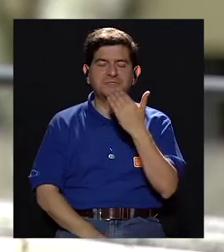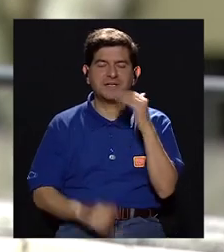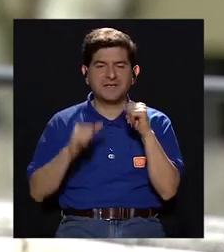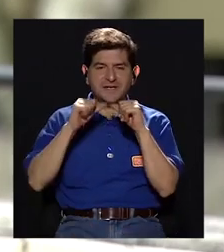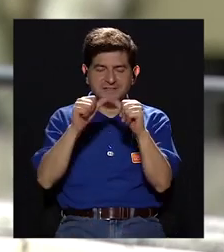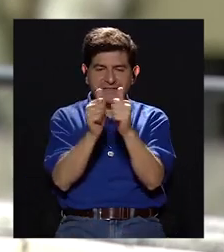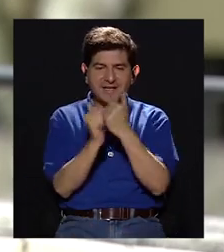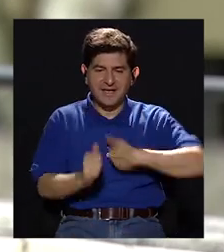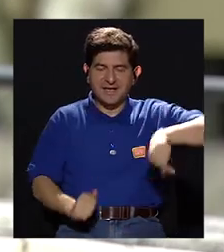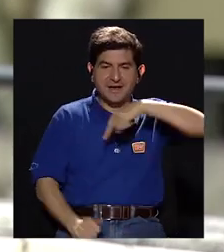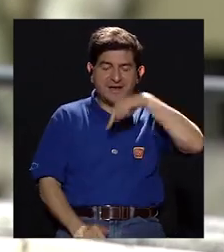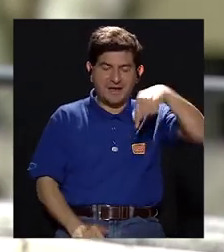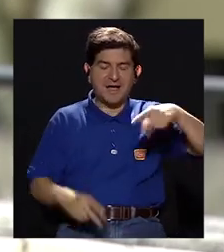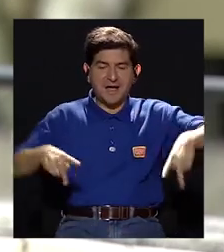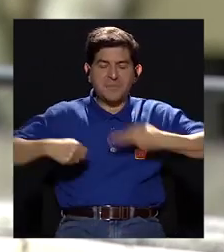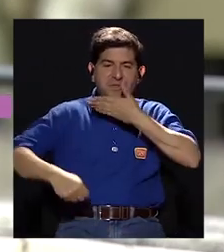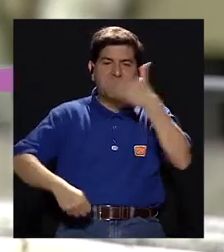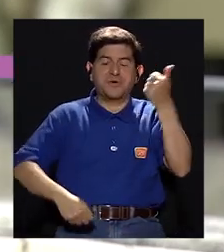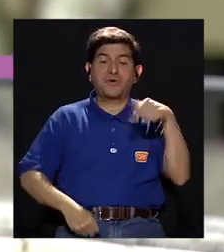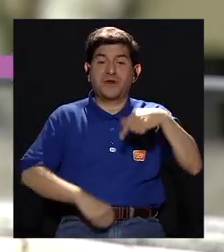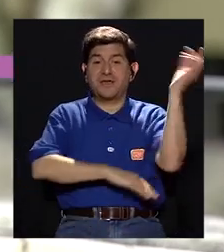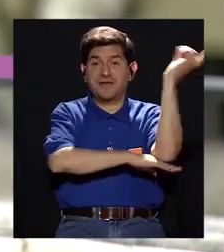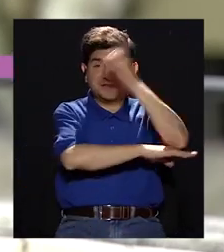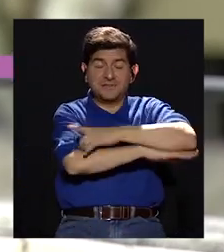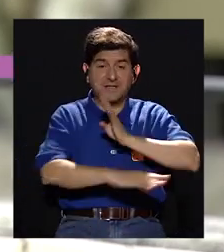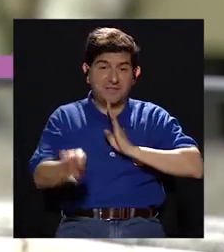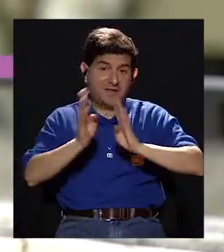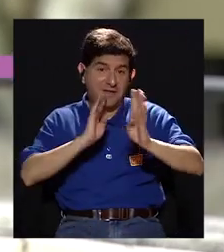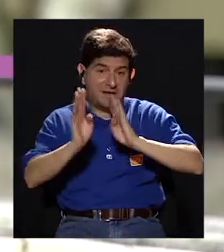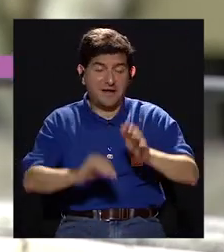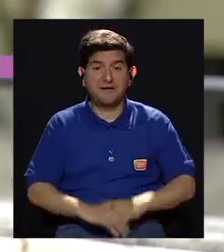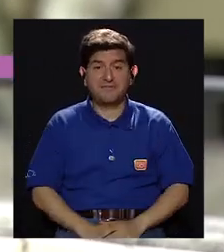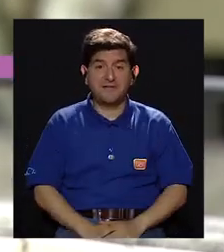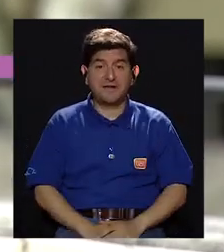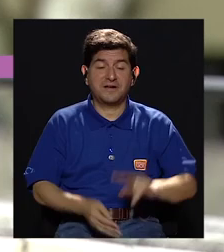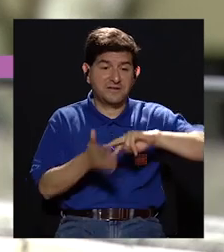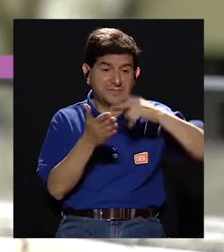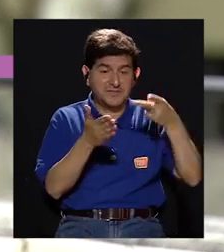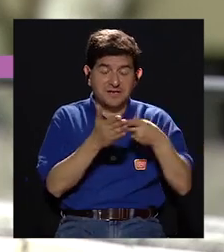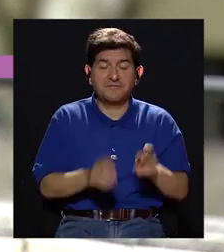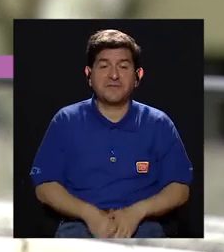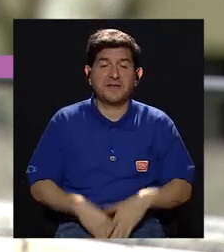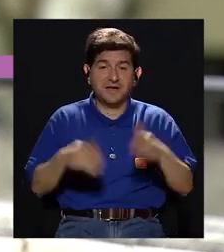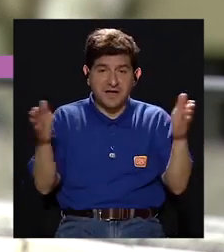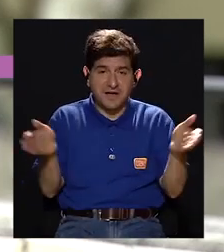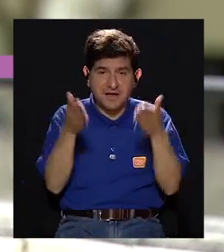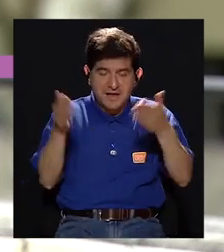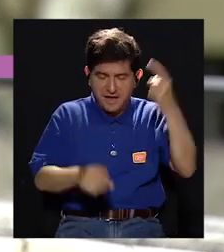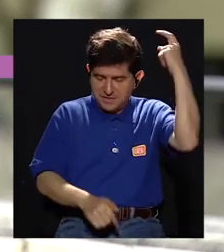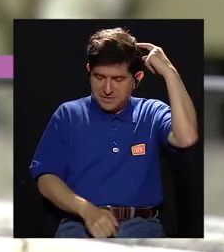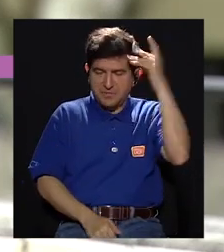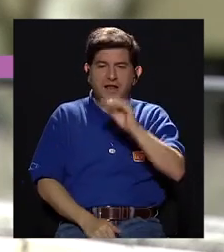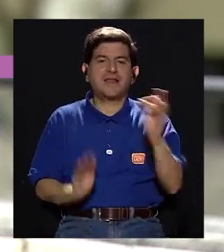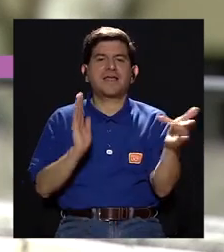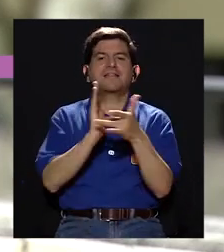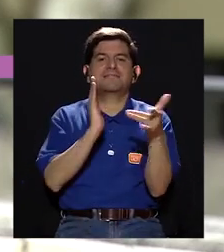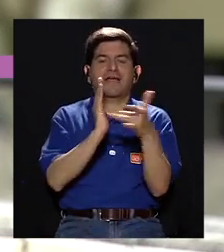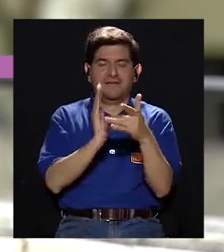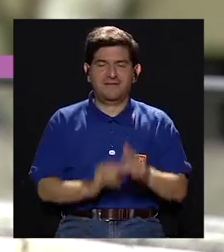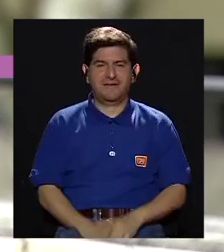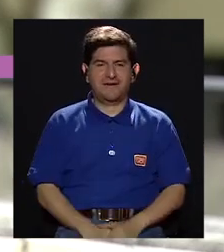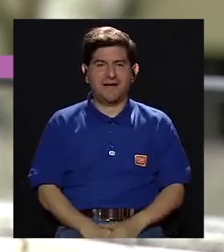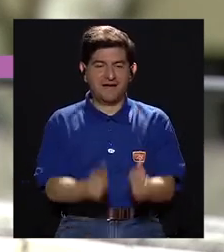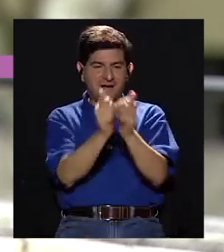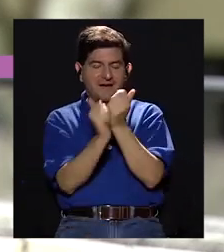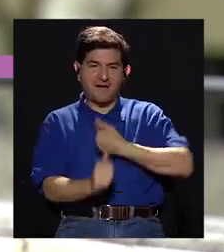Gracias por continuar con nosotros en Vivir Mejor. El día de hoy conversando acerca de lo que es la estimulación neural y su técnica. Para